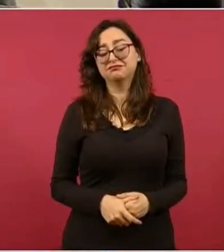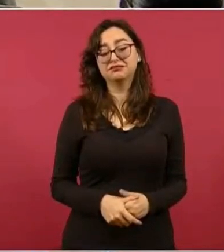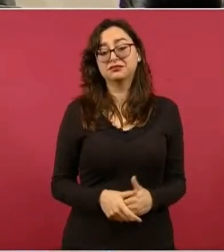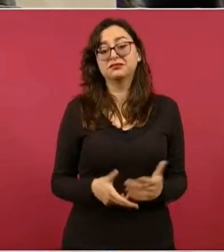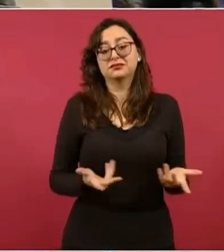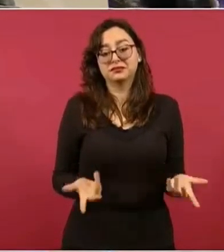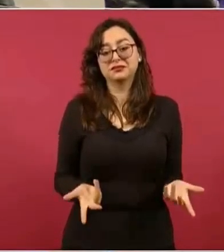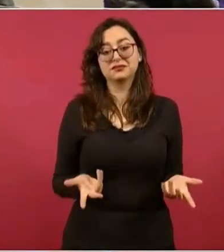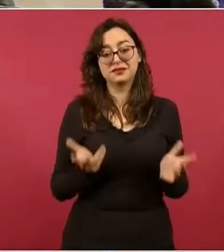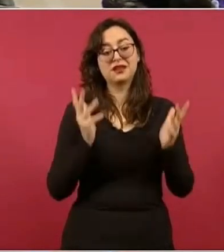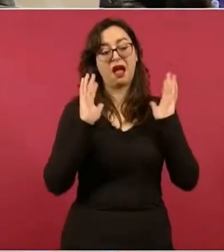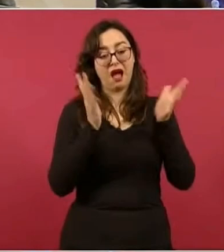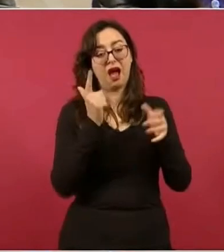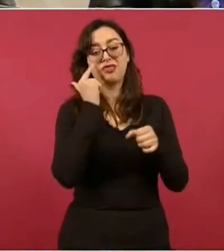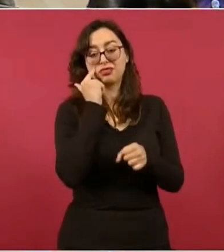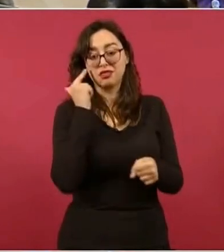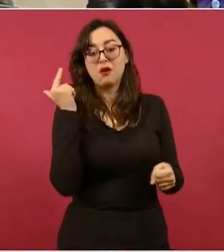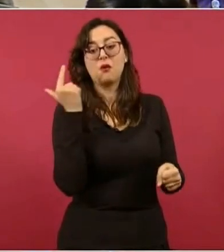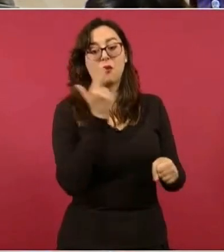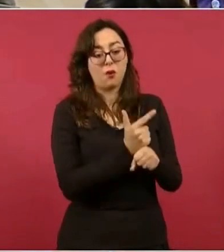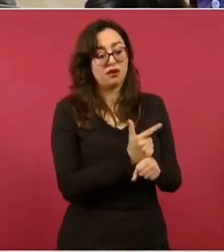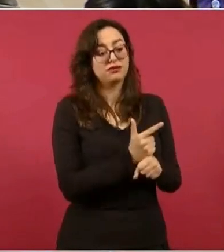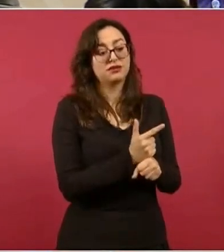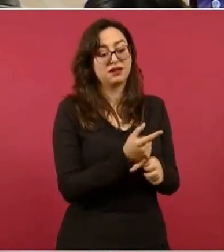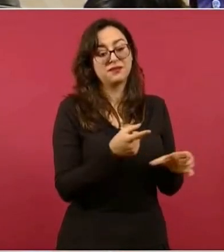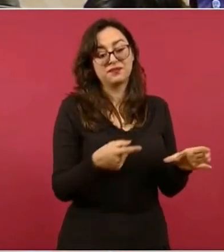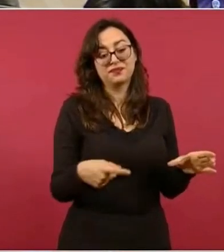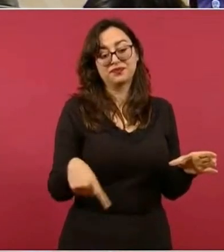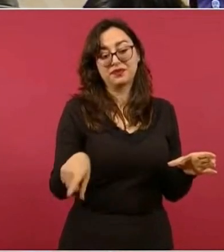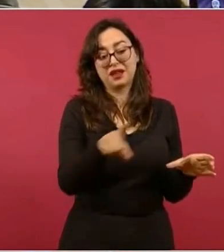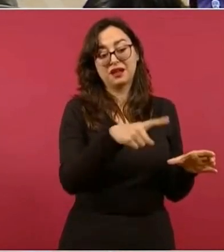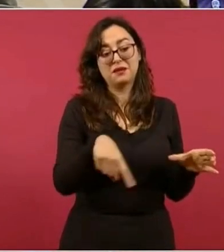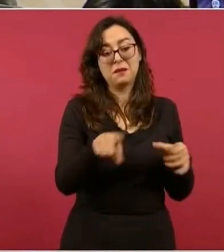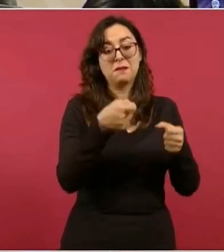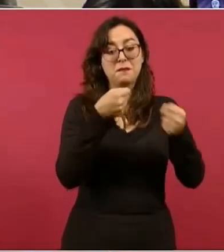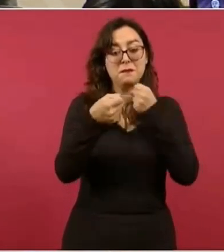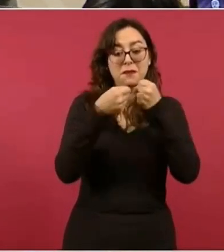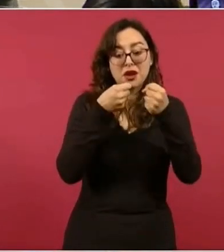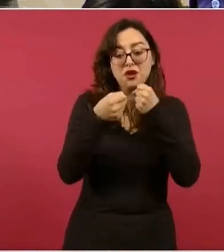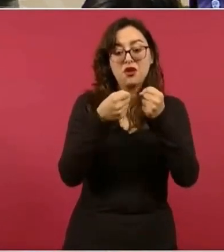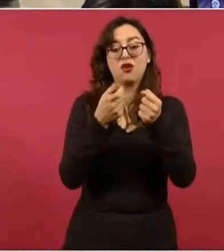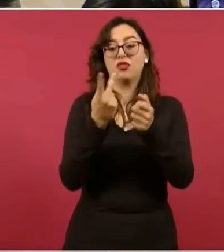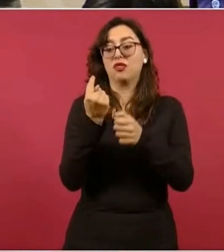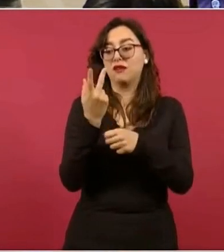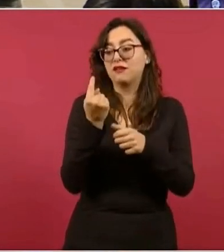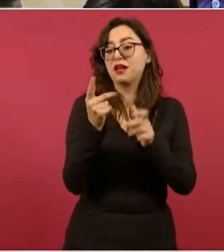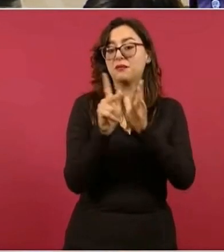se dedicaron durante mucho tiempo a legitimar abusos